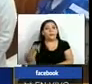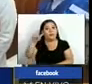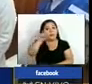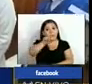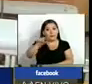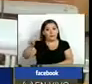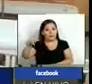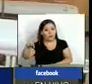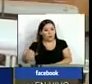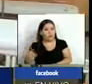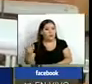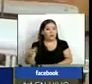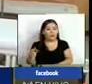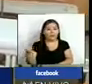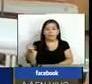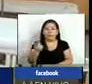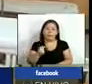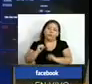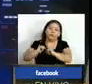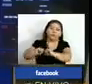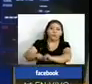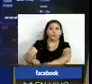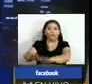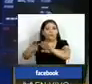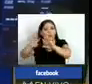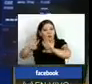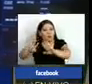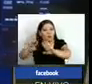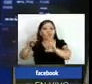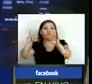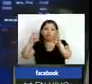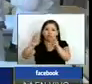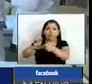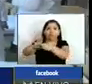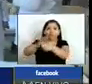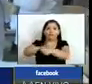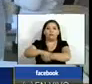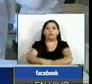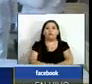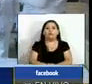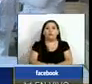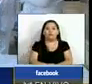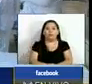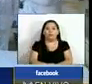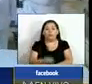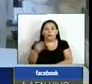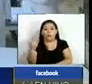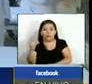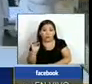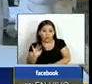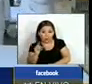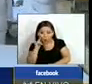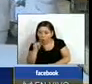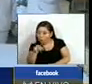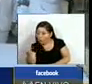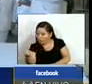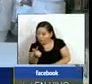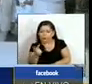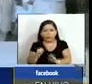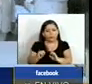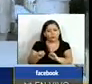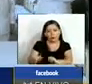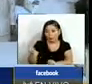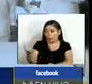semana hubo 9 fallecidos atribuibles a COVID-19 y se presentaron otros fallecimientos